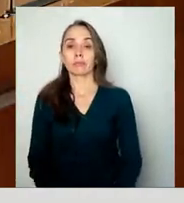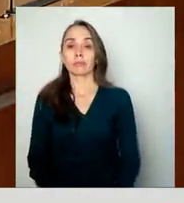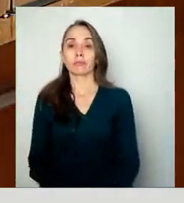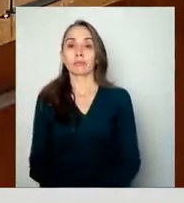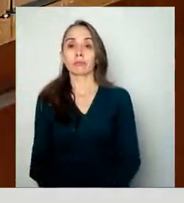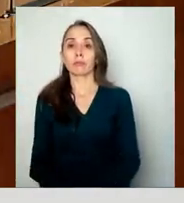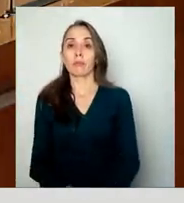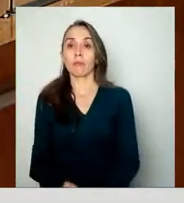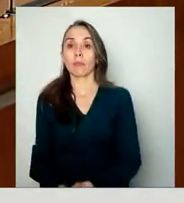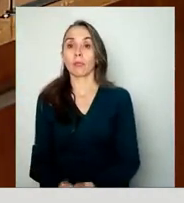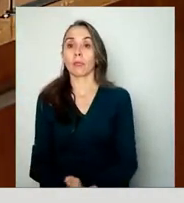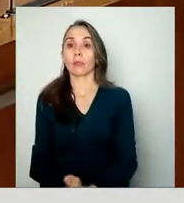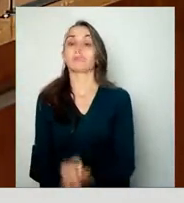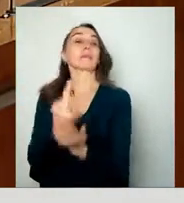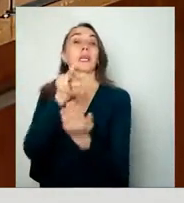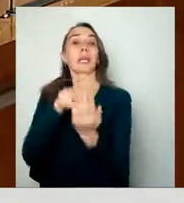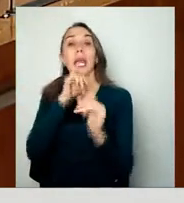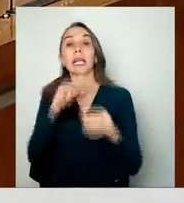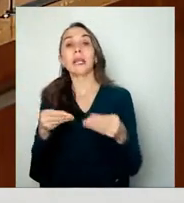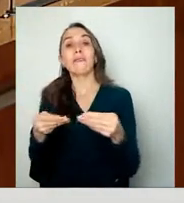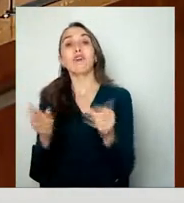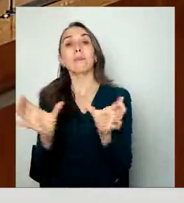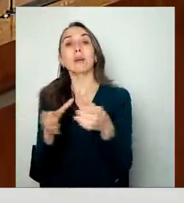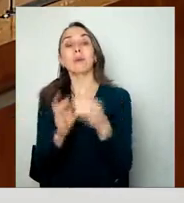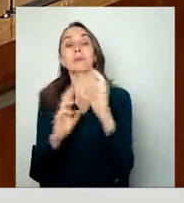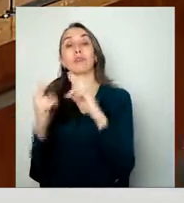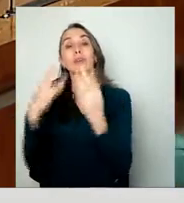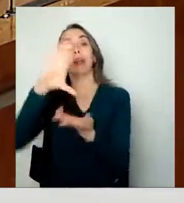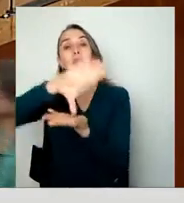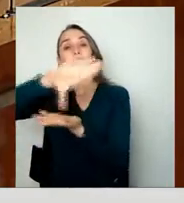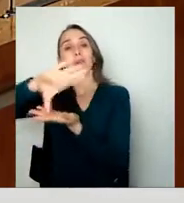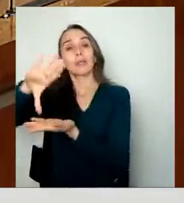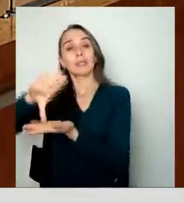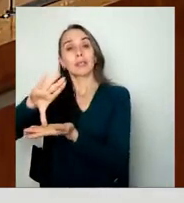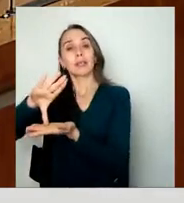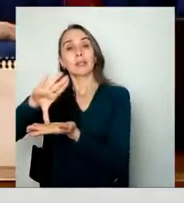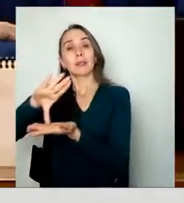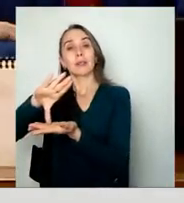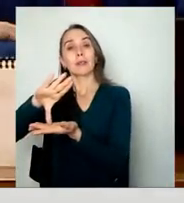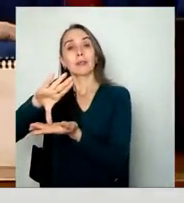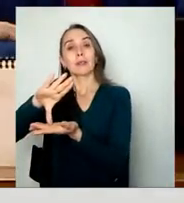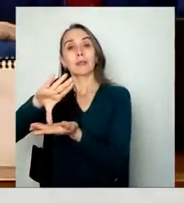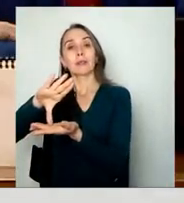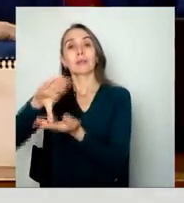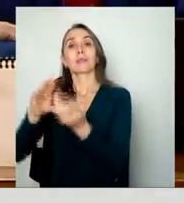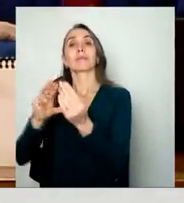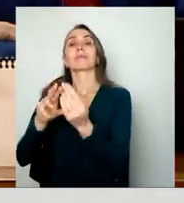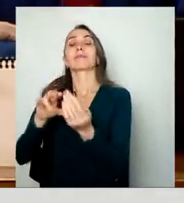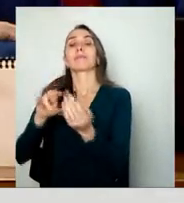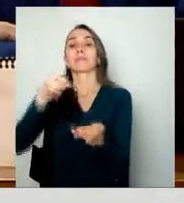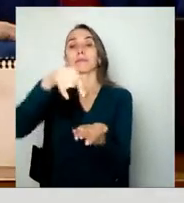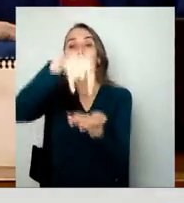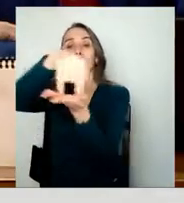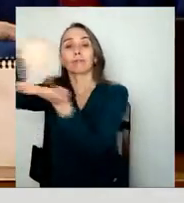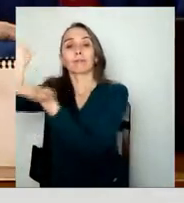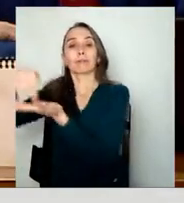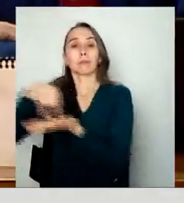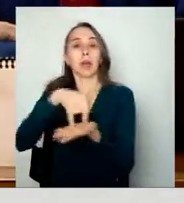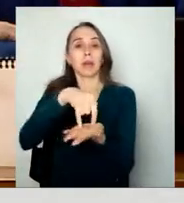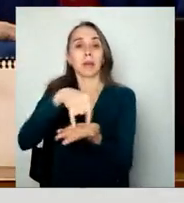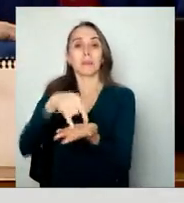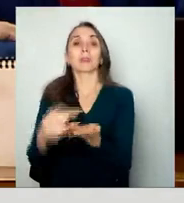rinde el informe de la comisión de relaciones exteriores asuntos interparlamentarios e